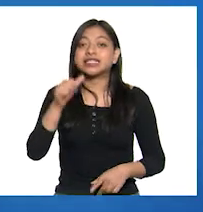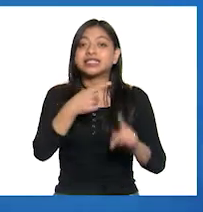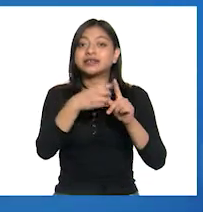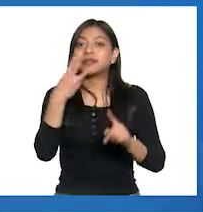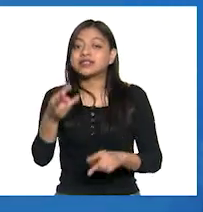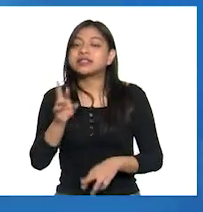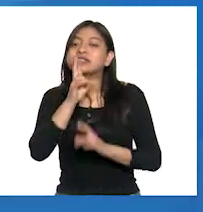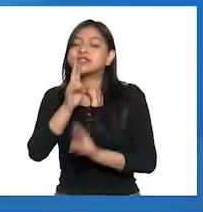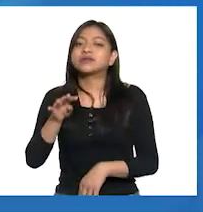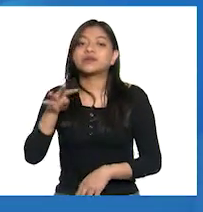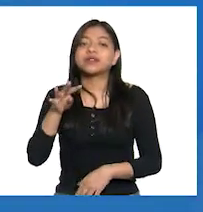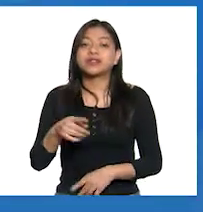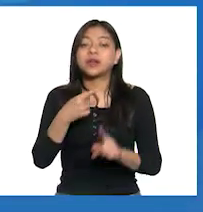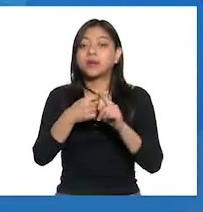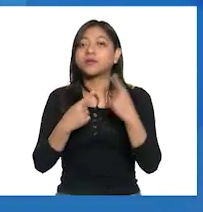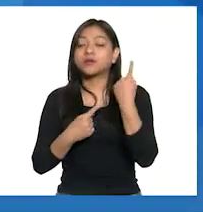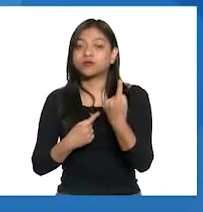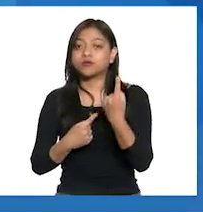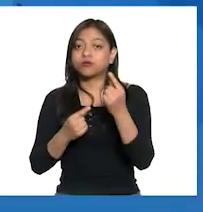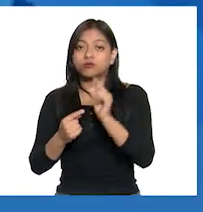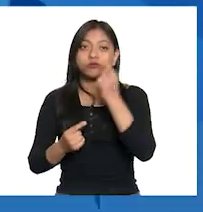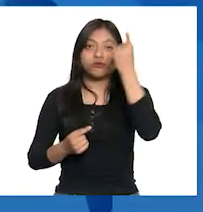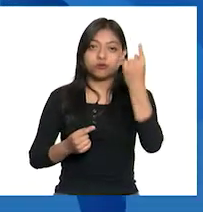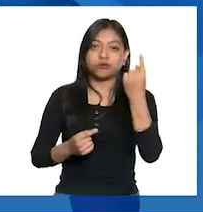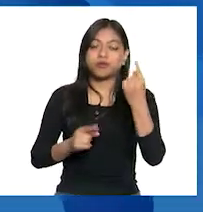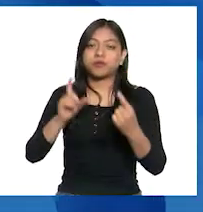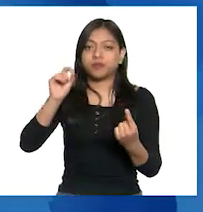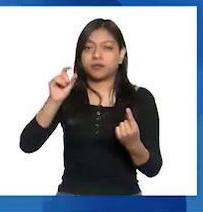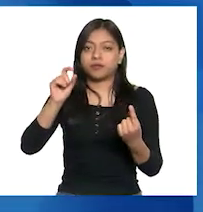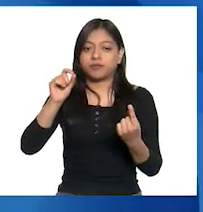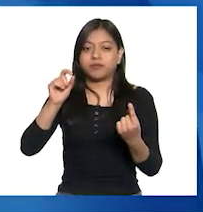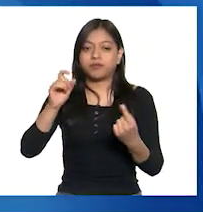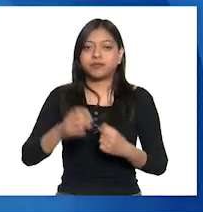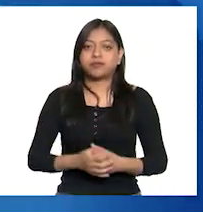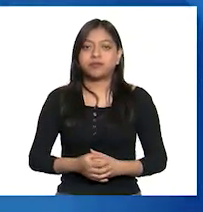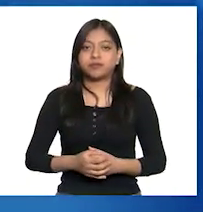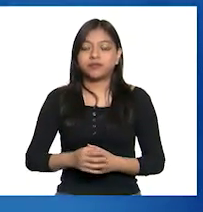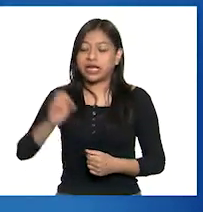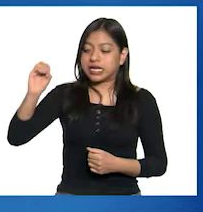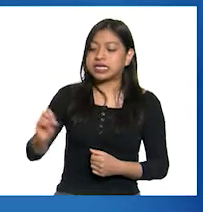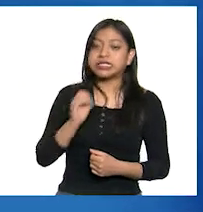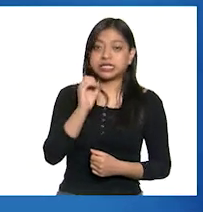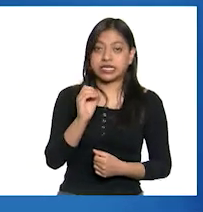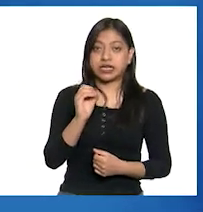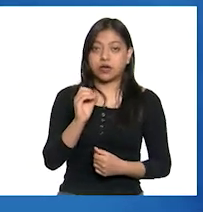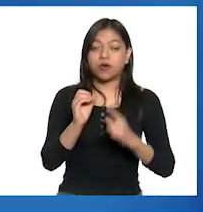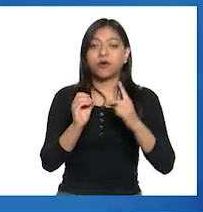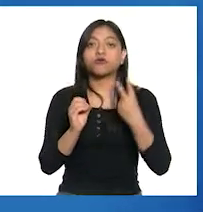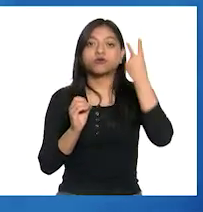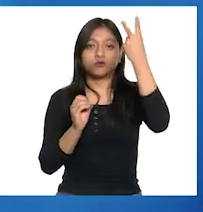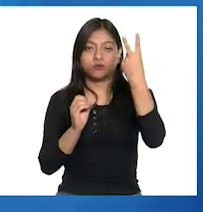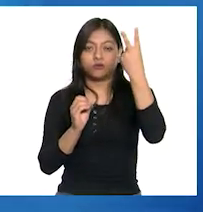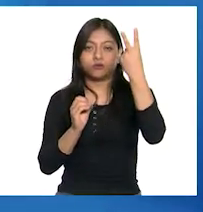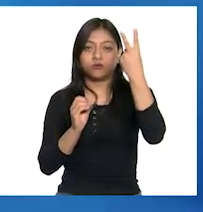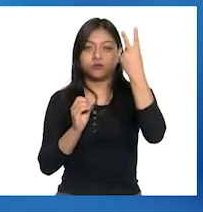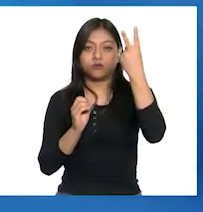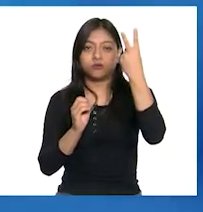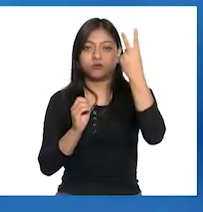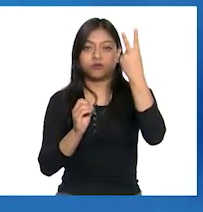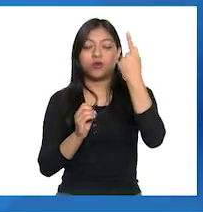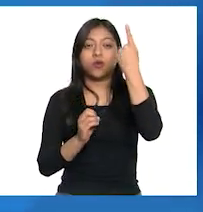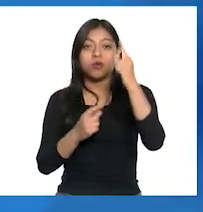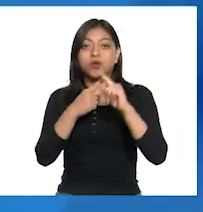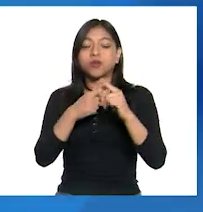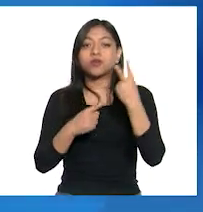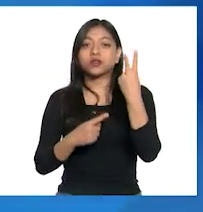igual a 19, más 1 que llevamos igual a 20, es 0, llevo 2, 1 más